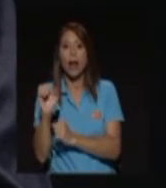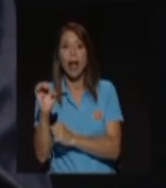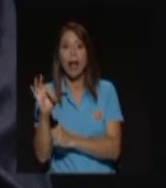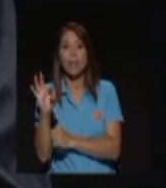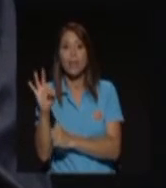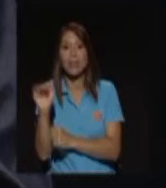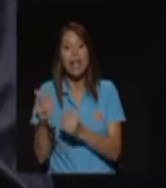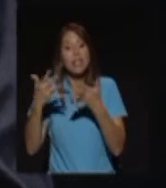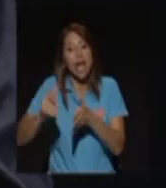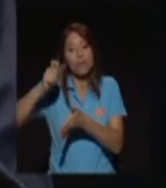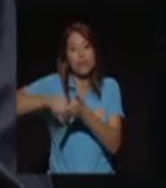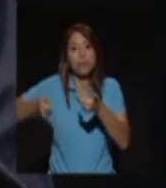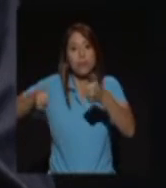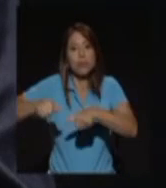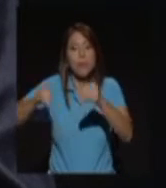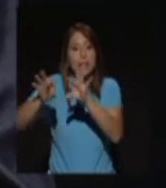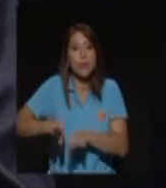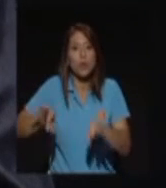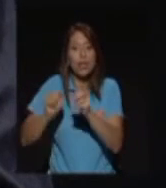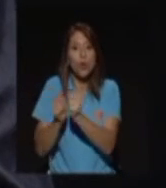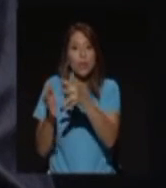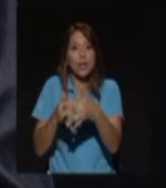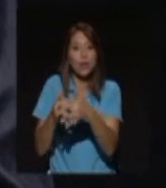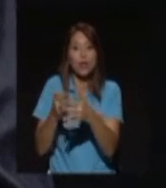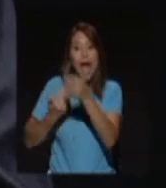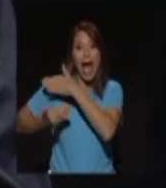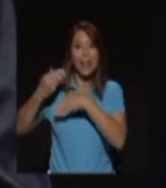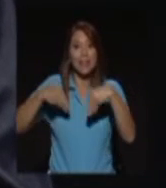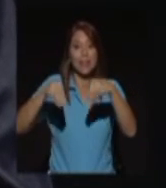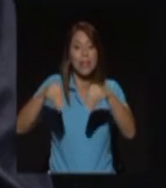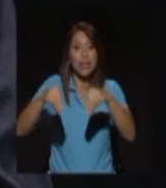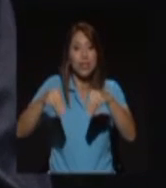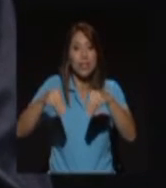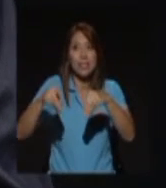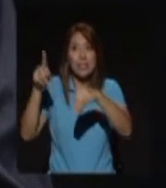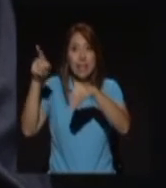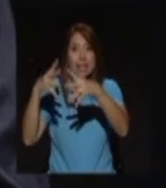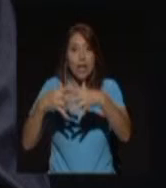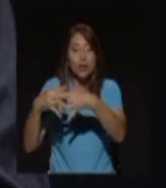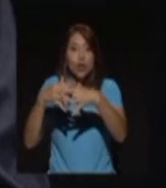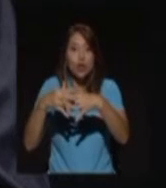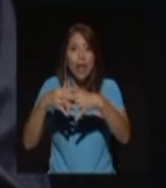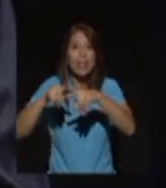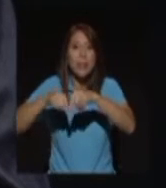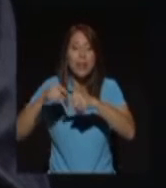con los Estados Unidos, porque antes nuestras exportaciones a Estados Unidos dependían de una decisión unilateral de Estados Unidos, que